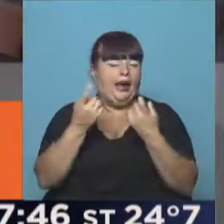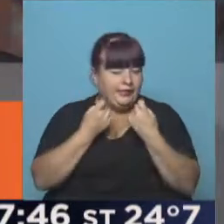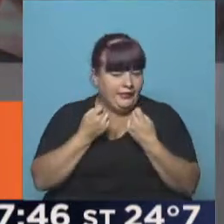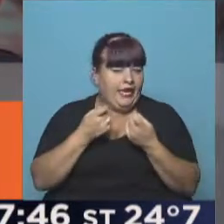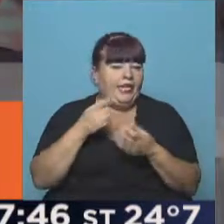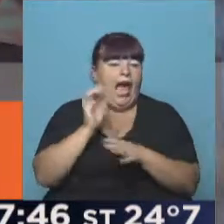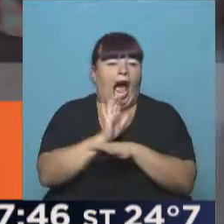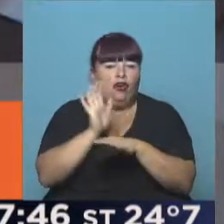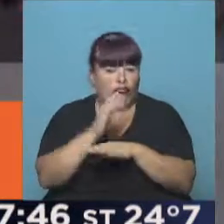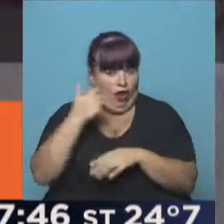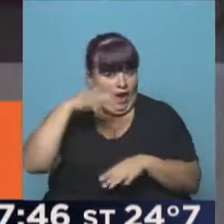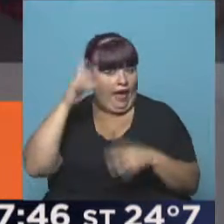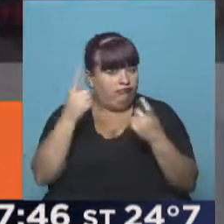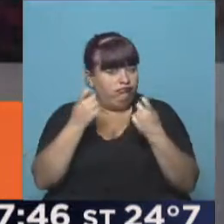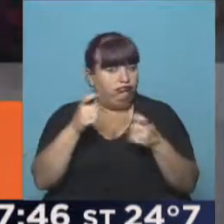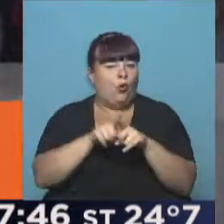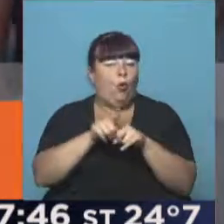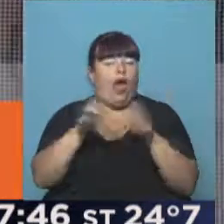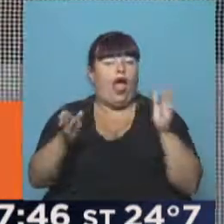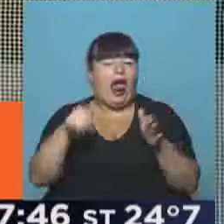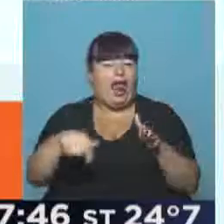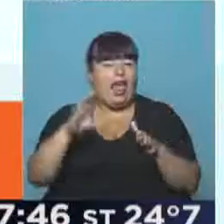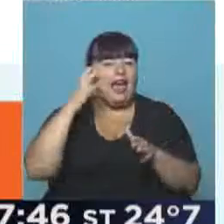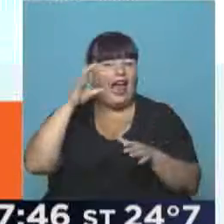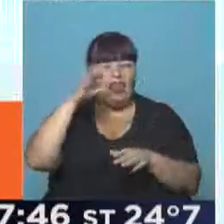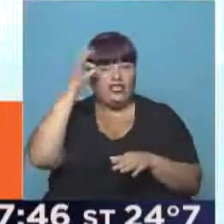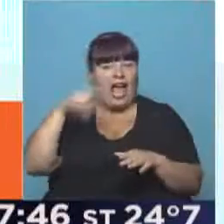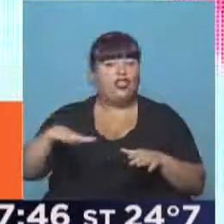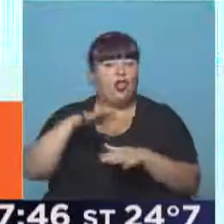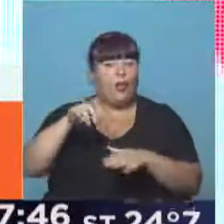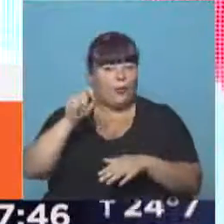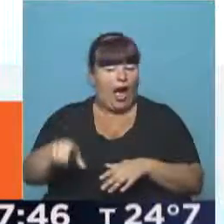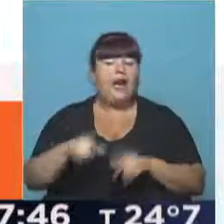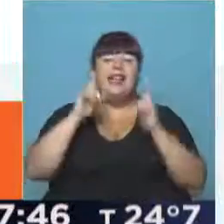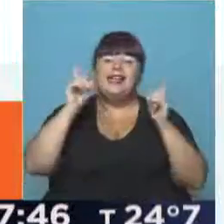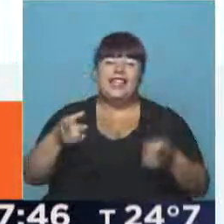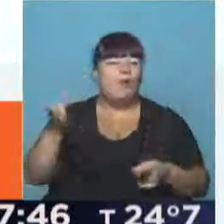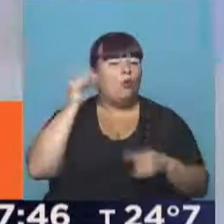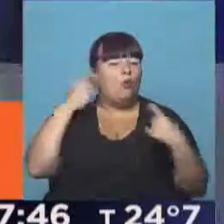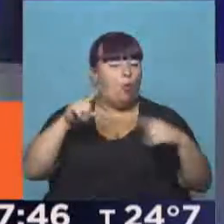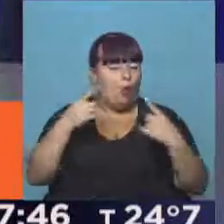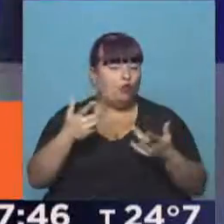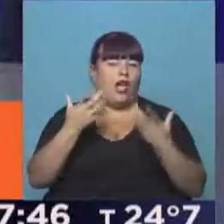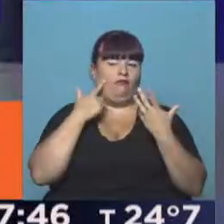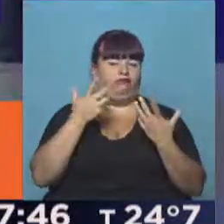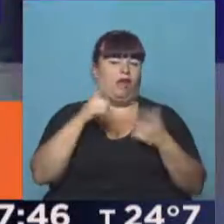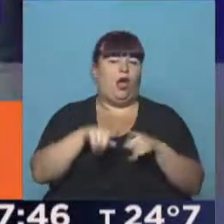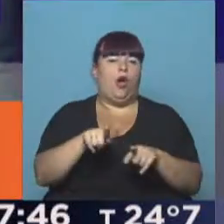necesitan, muchos actores grandes que necesitan, como el ciclo Radio Teatro en los Barrios, pero también se escucha música clásica con